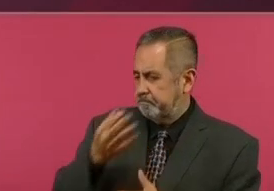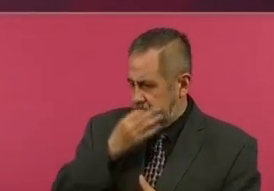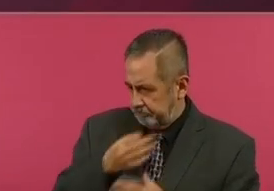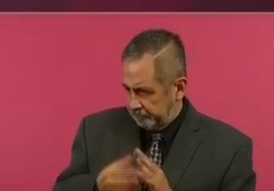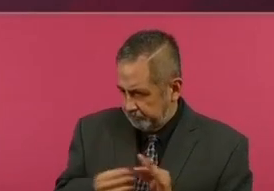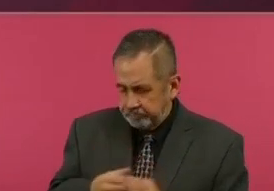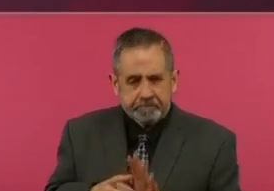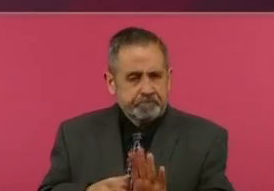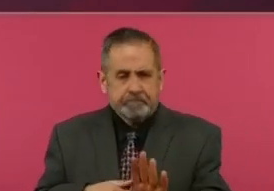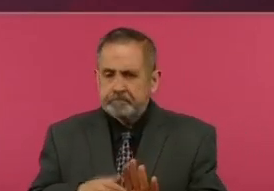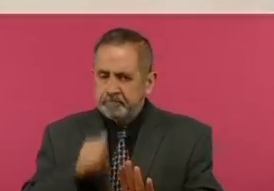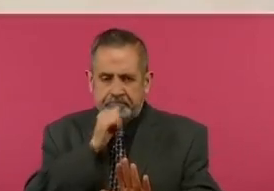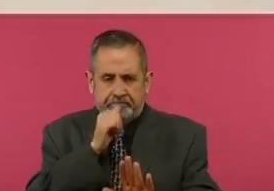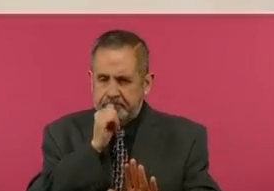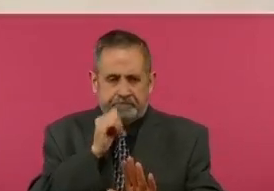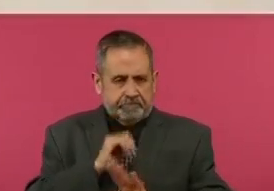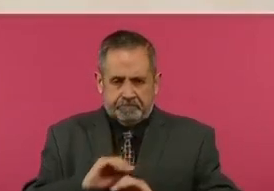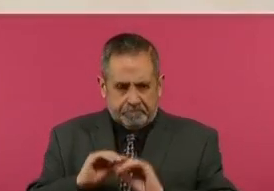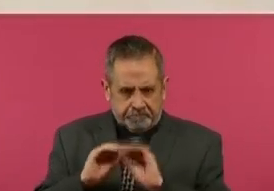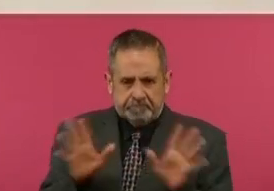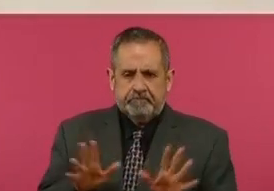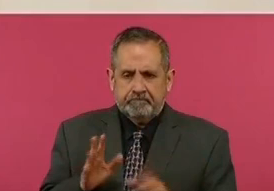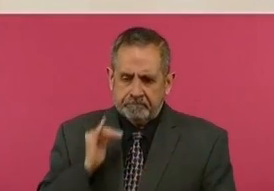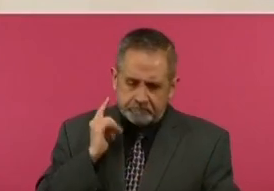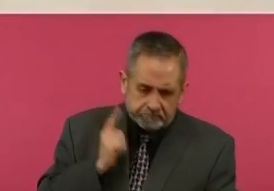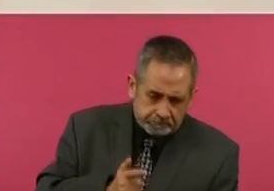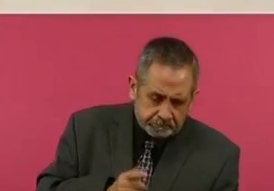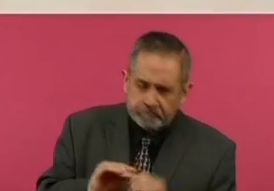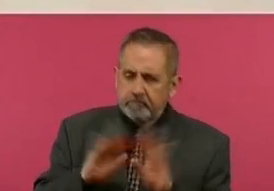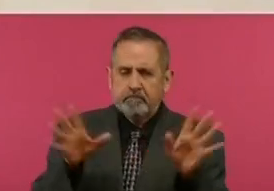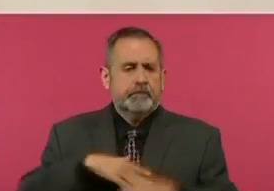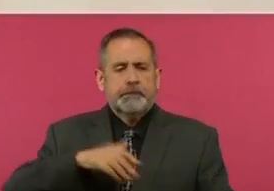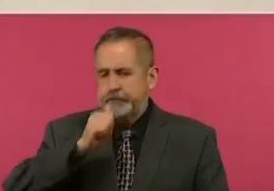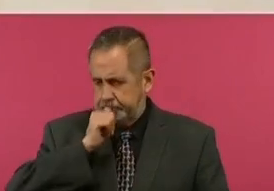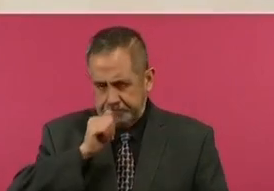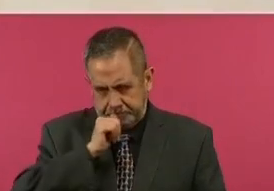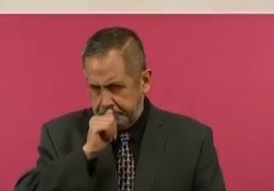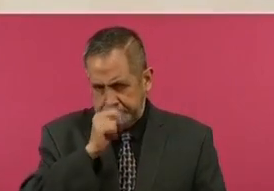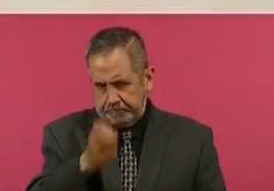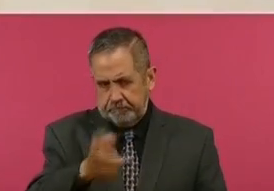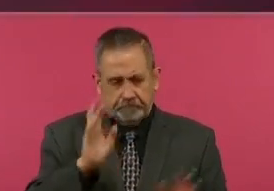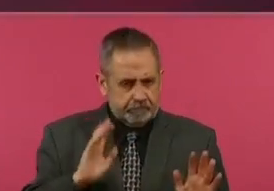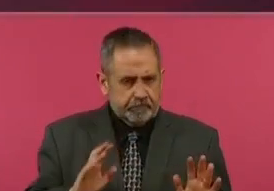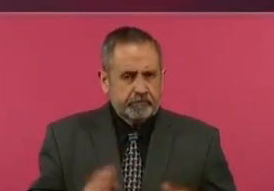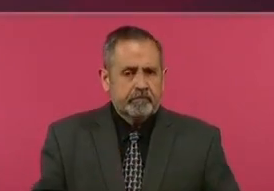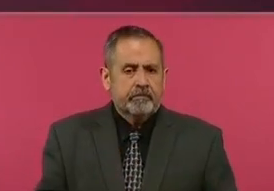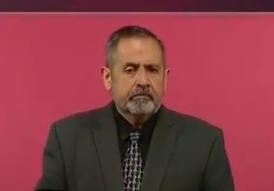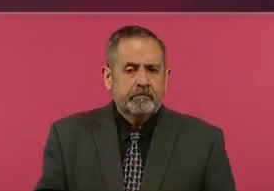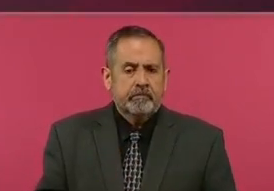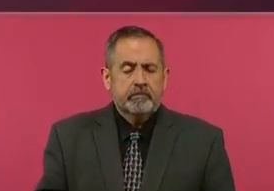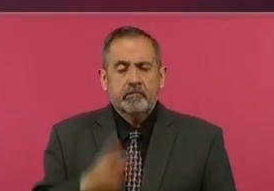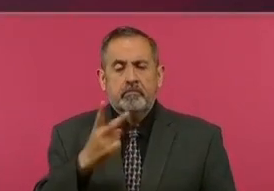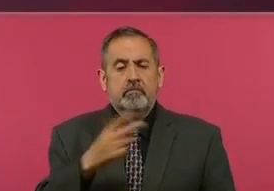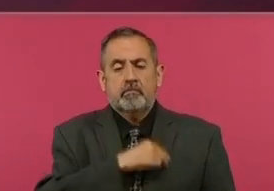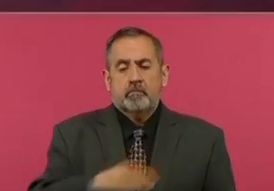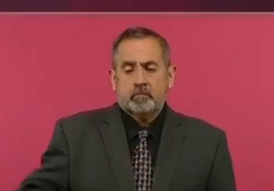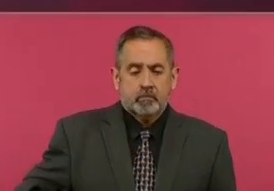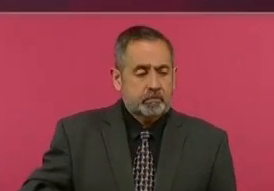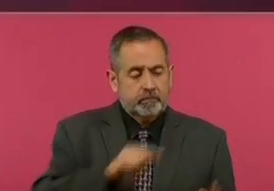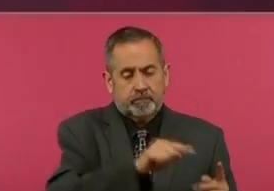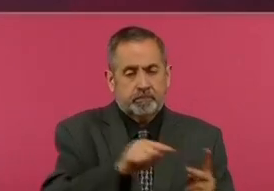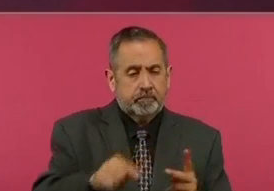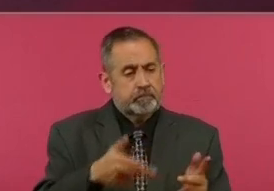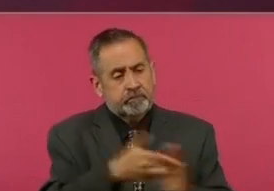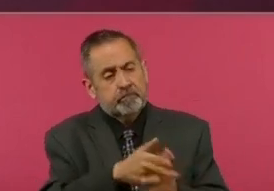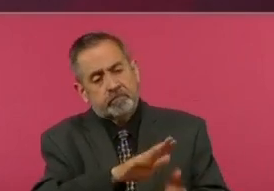Todavía no se tiene mucha claridad sobre el caso. Son dos homicidios muy lamentables